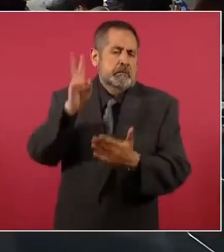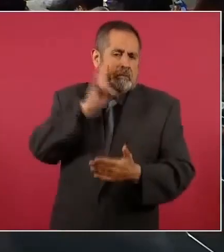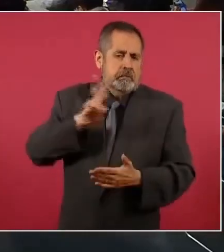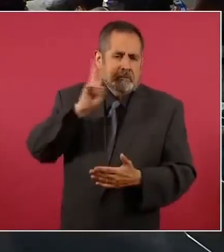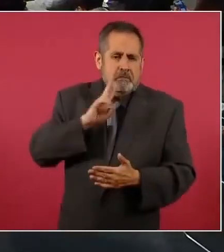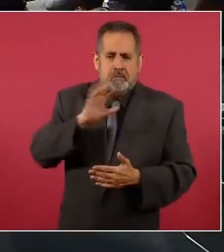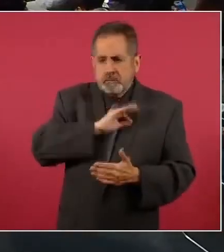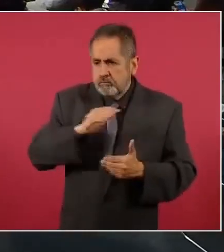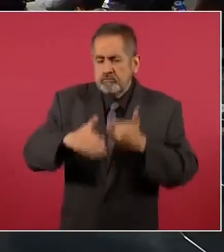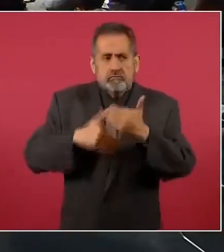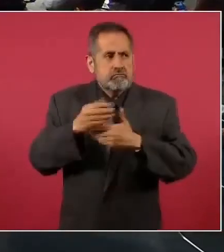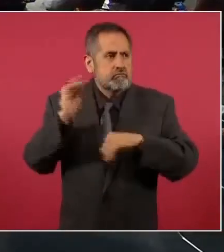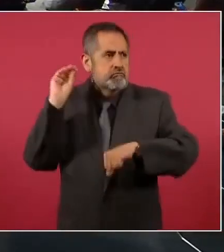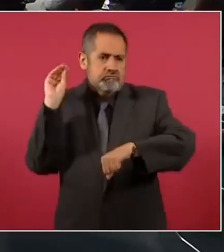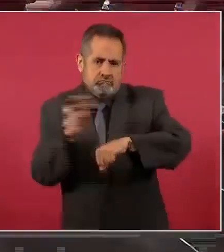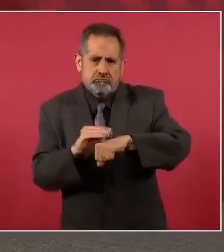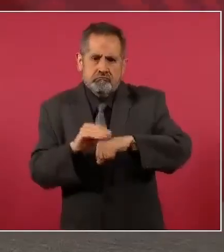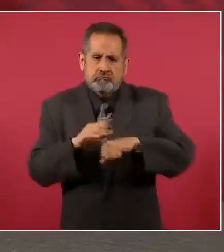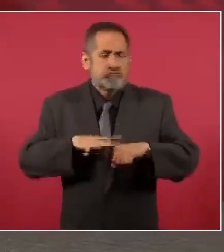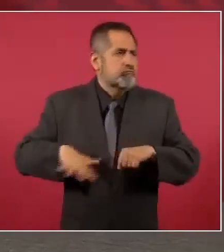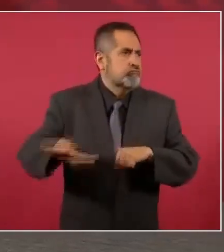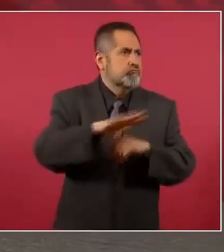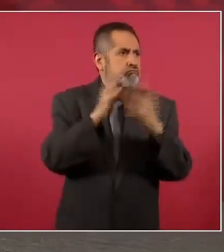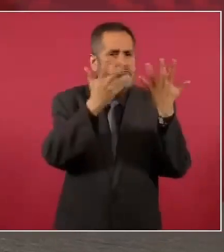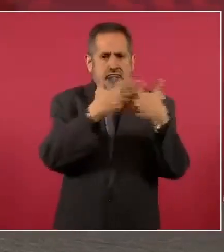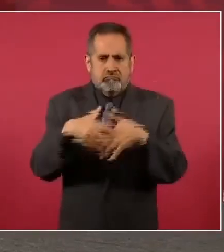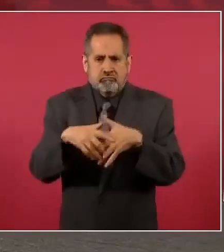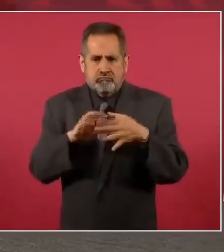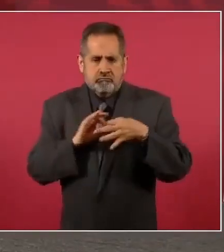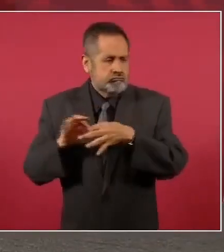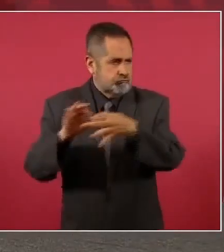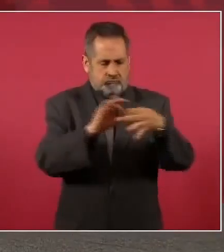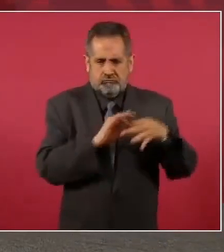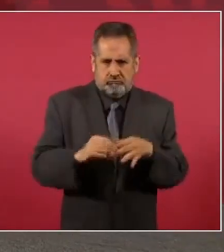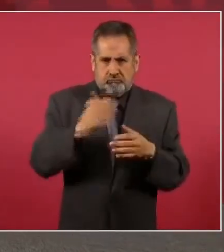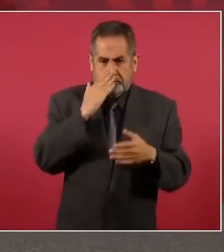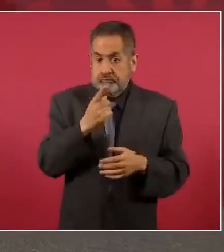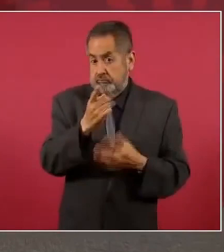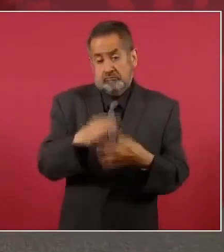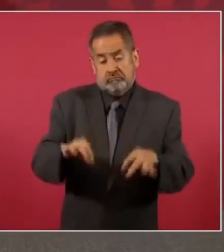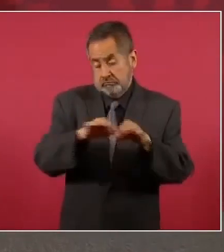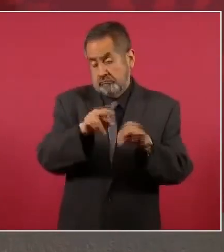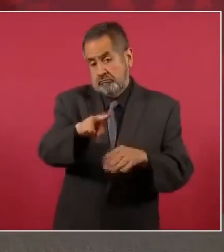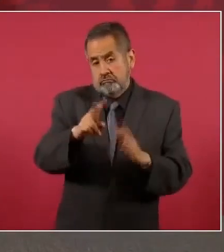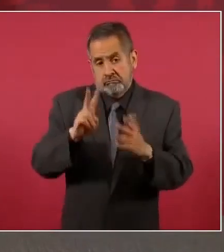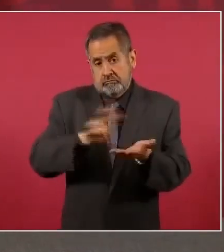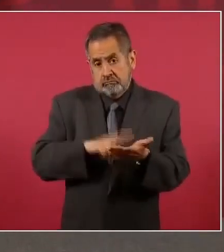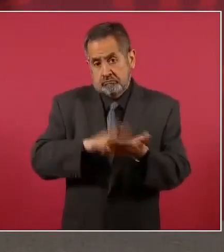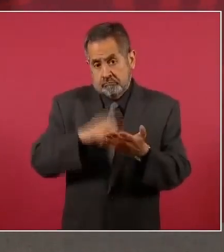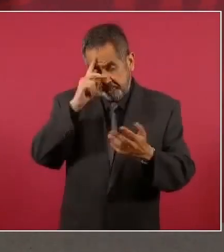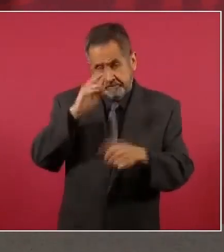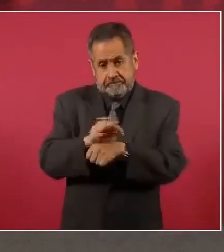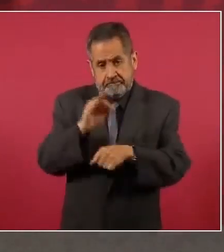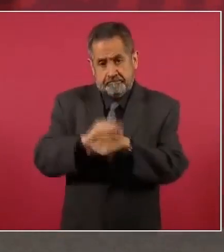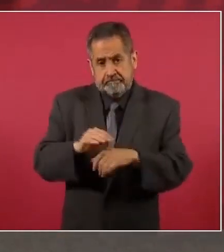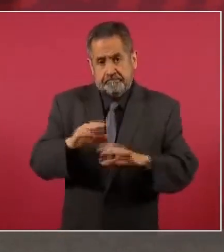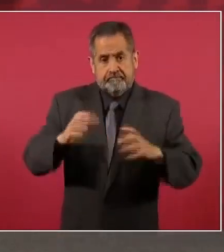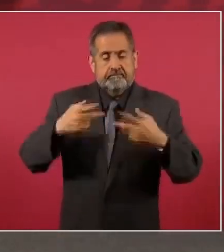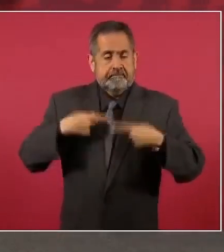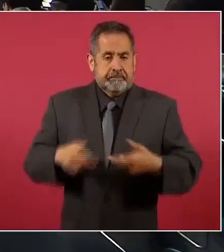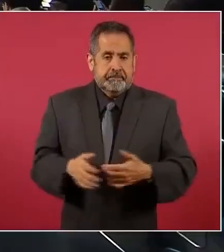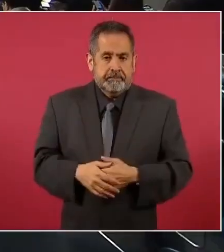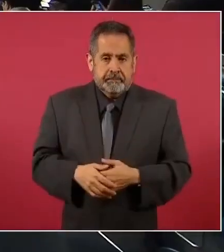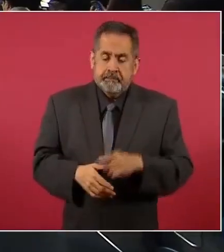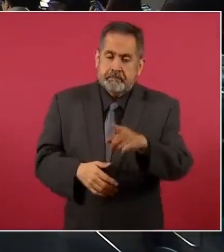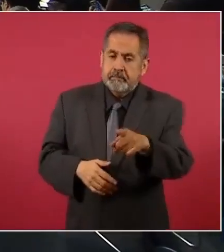cómo se integra todo este servicio que es fundamental para la protección civil. Sí, porque estamos